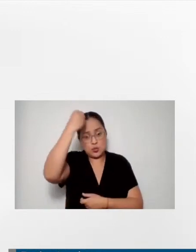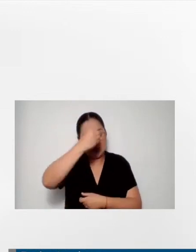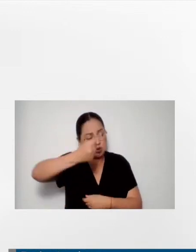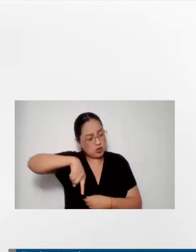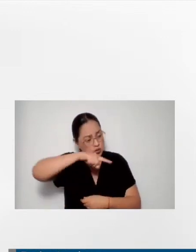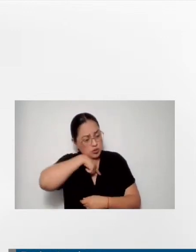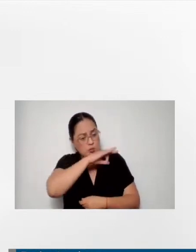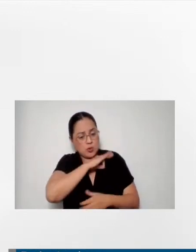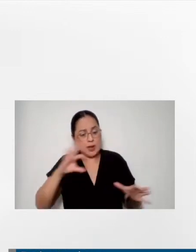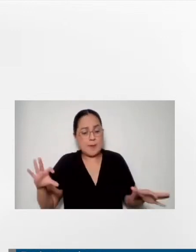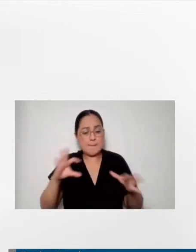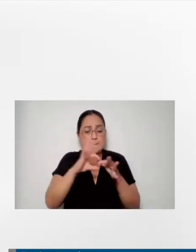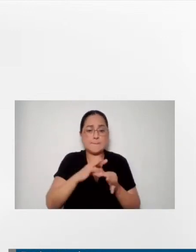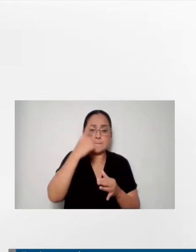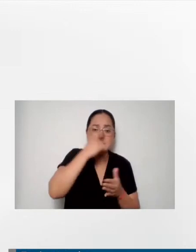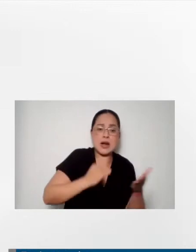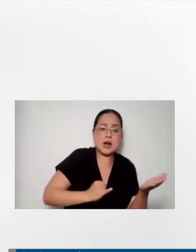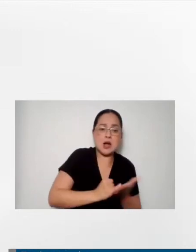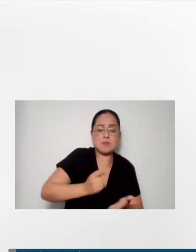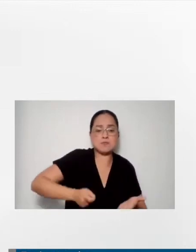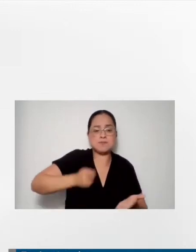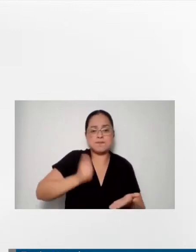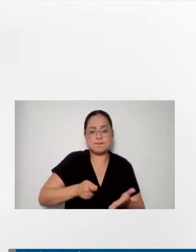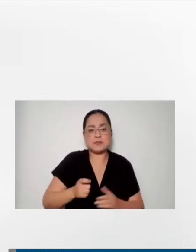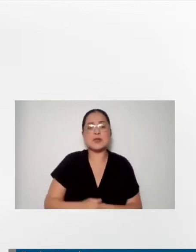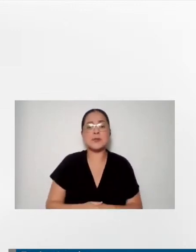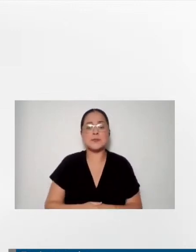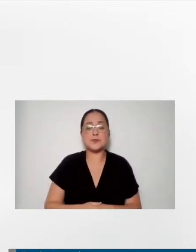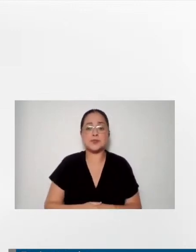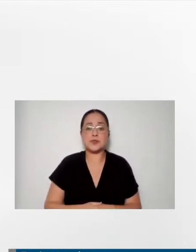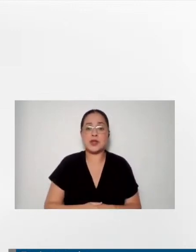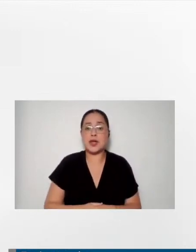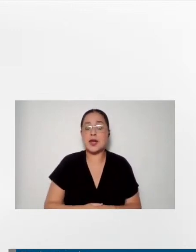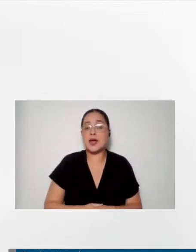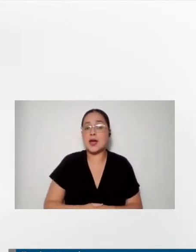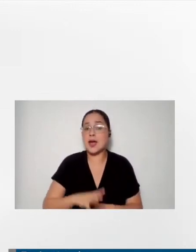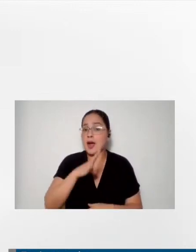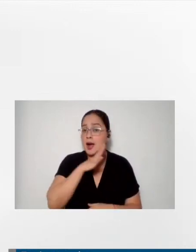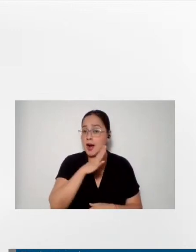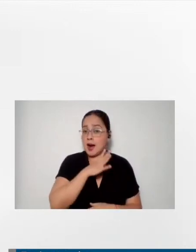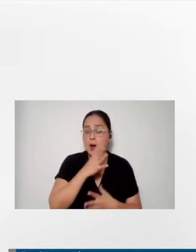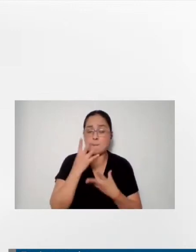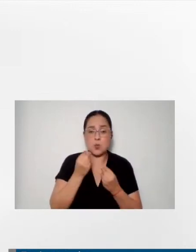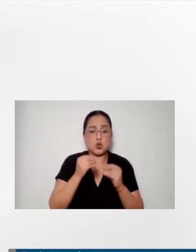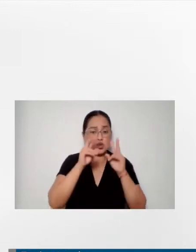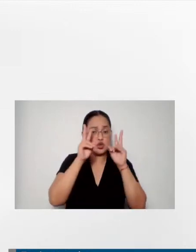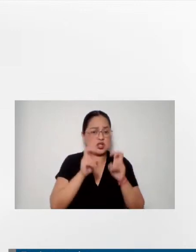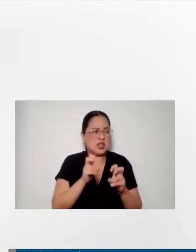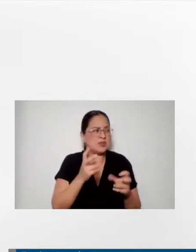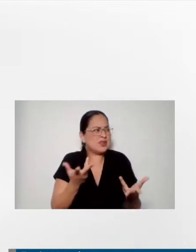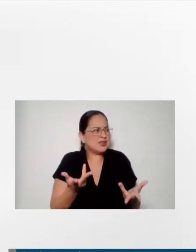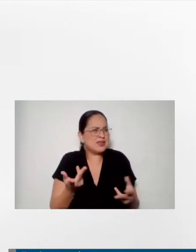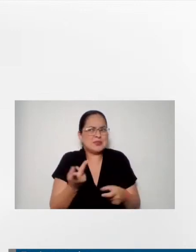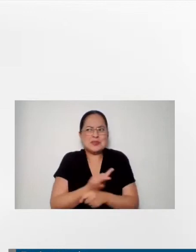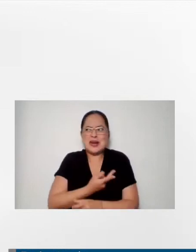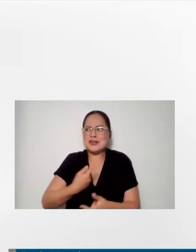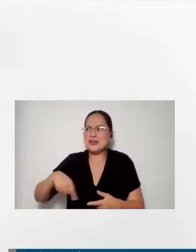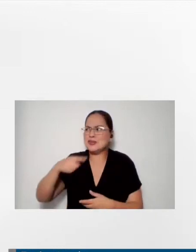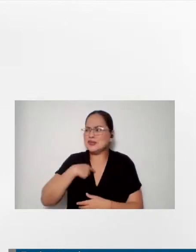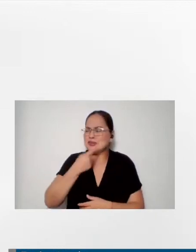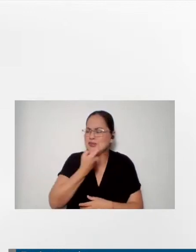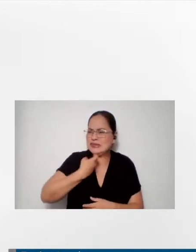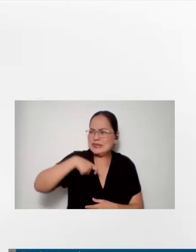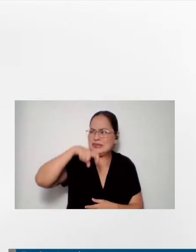¿no? En específico, o sea, hay muchas cosas que no sabemos por qué están pasando, y